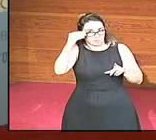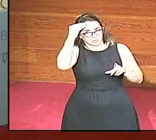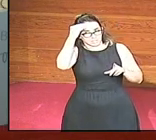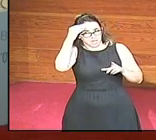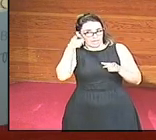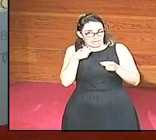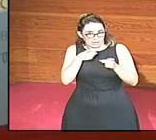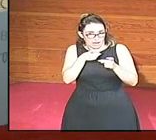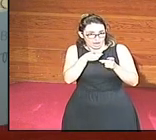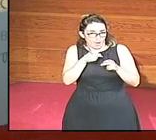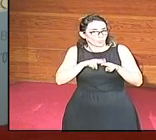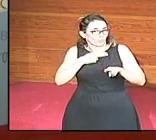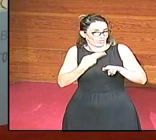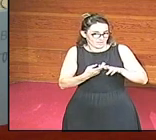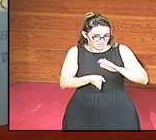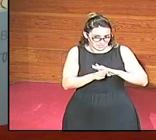guerra.